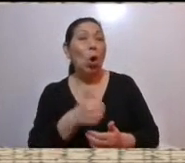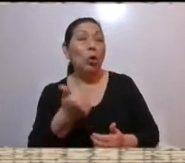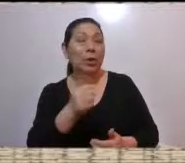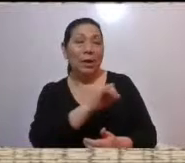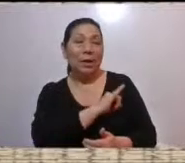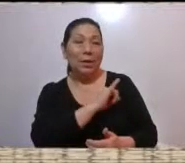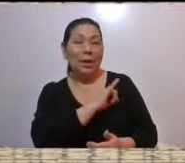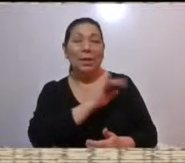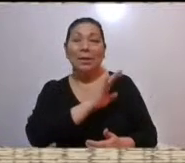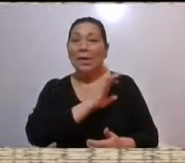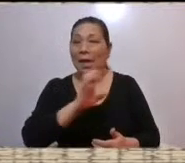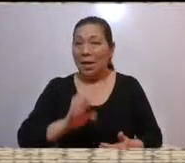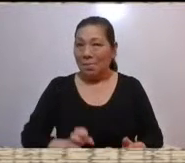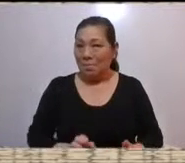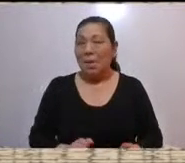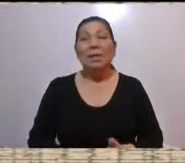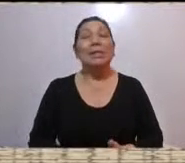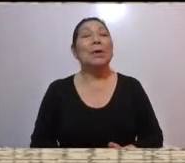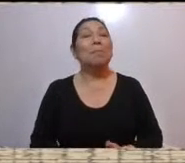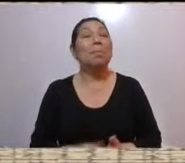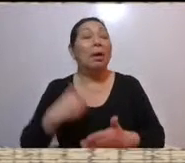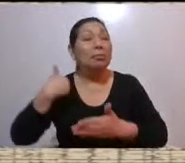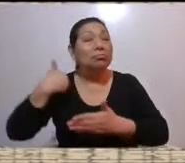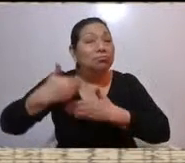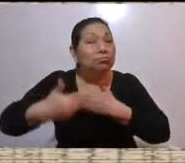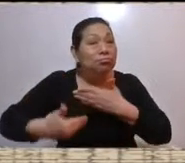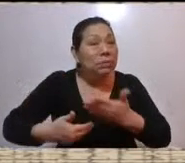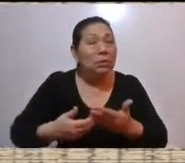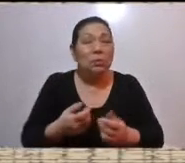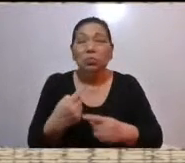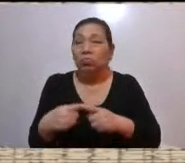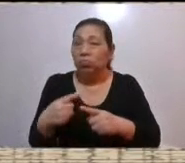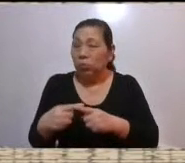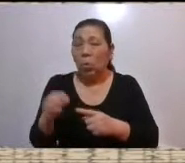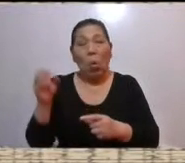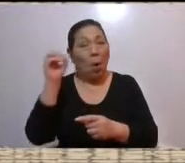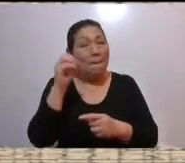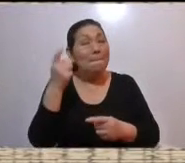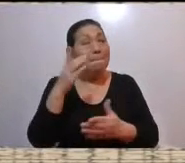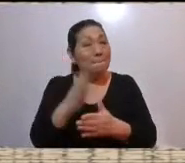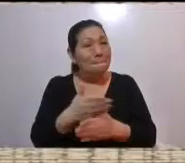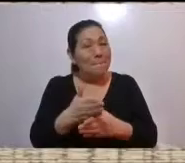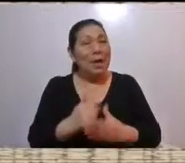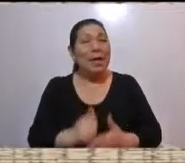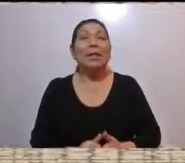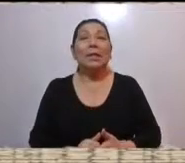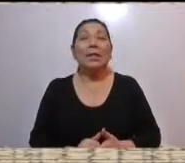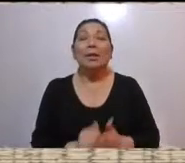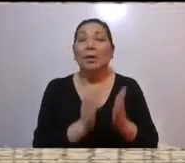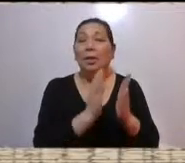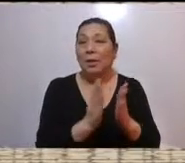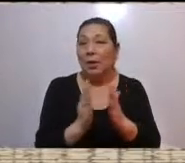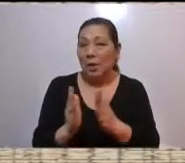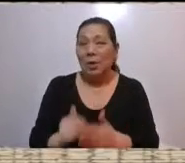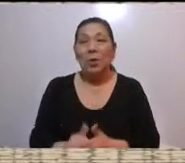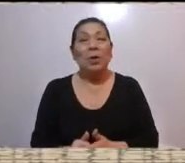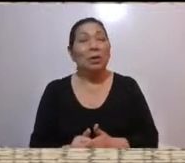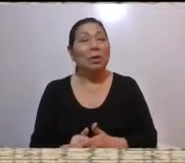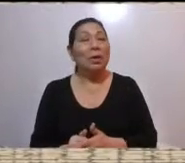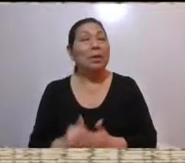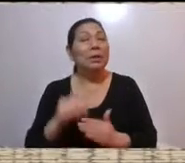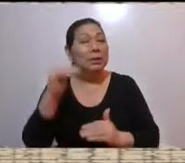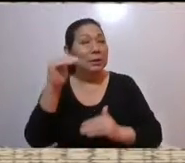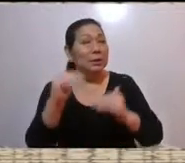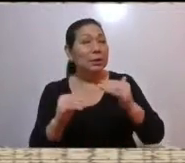las otras instituciones del Estado y además genera una sinergia, o por lo menos parte de ordenar en